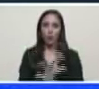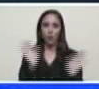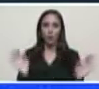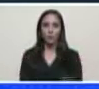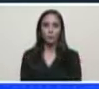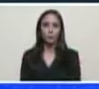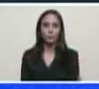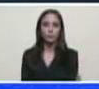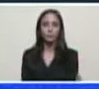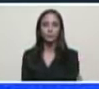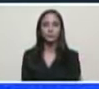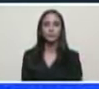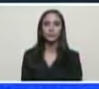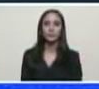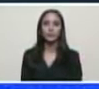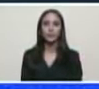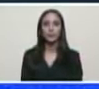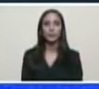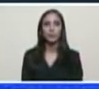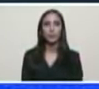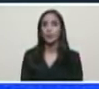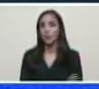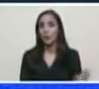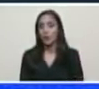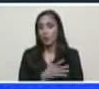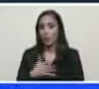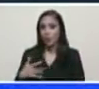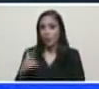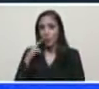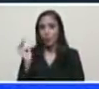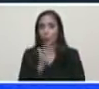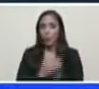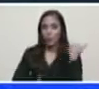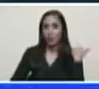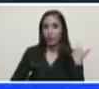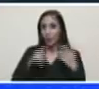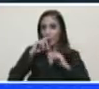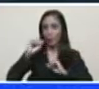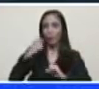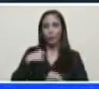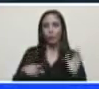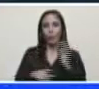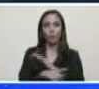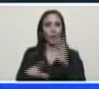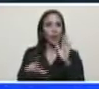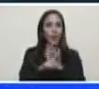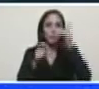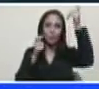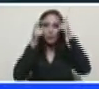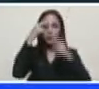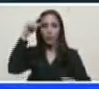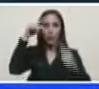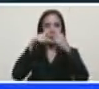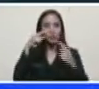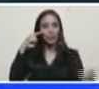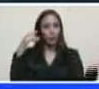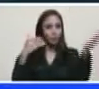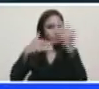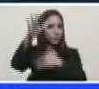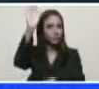mandato y yo quiero ser presidente de la república para cumplir el legado de Chávez a su